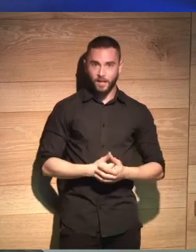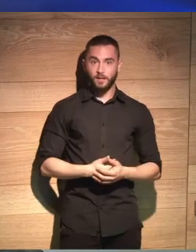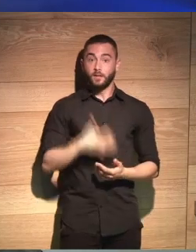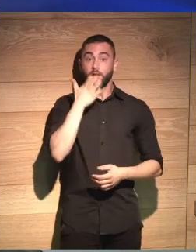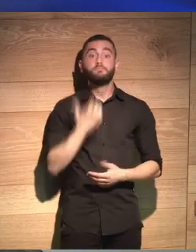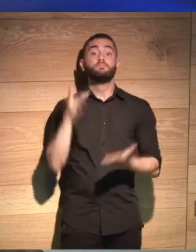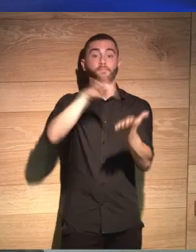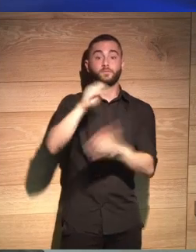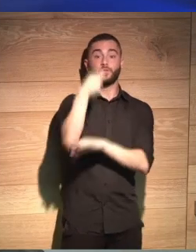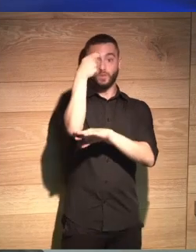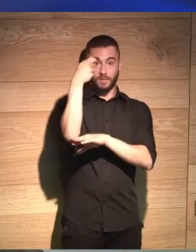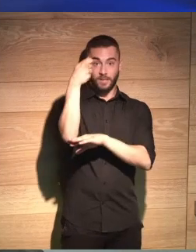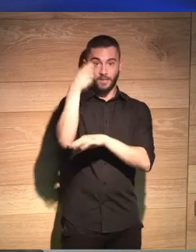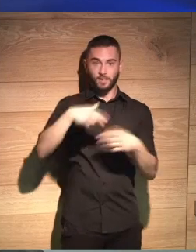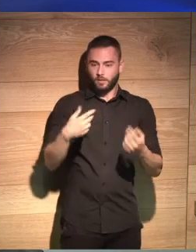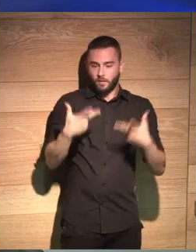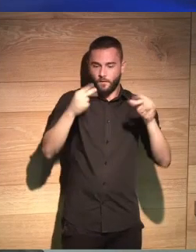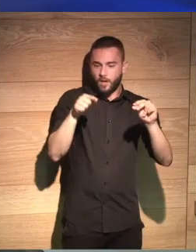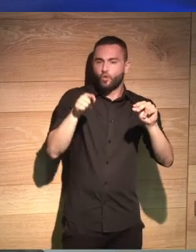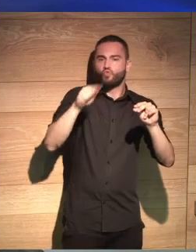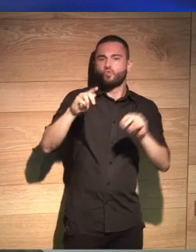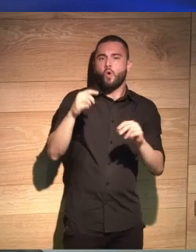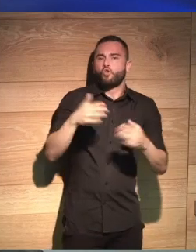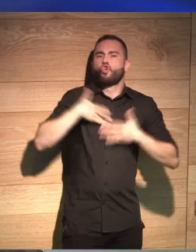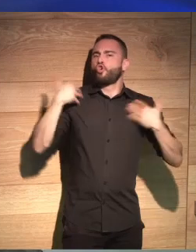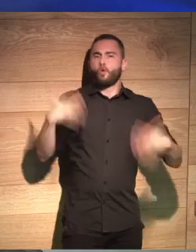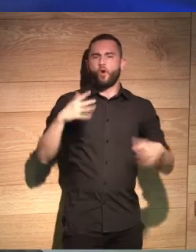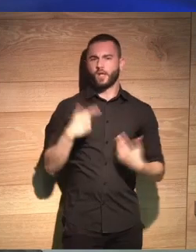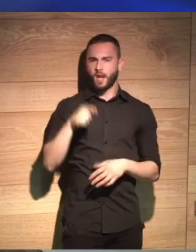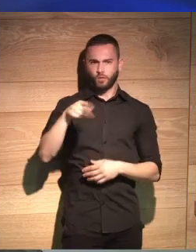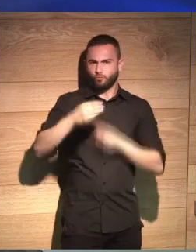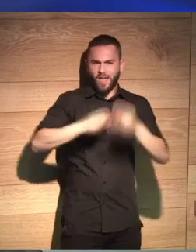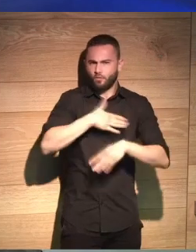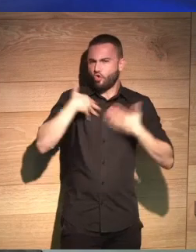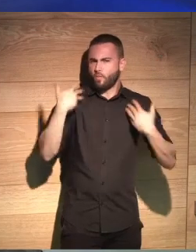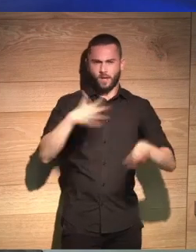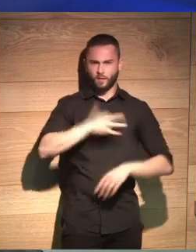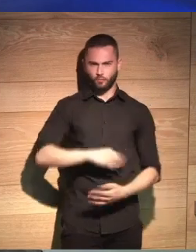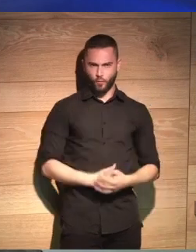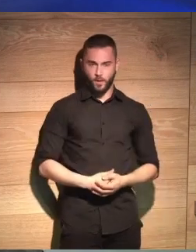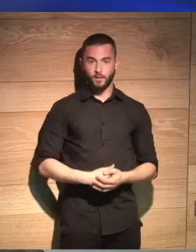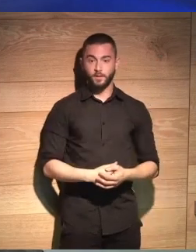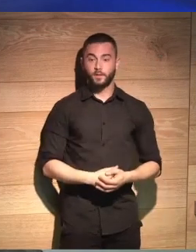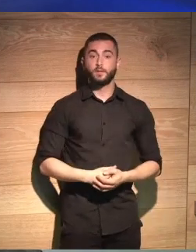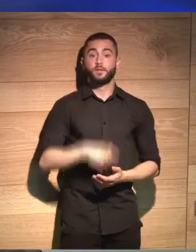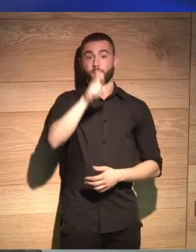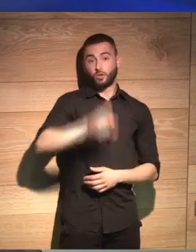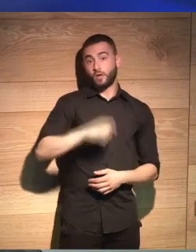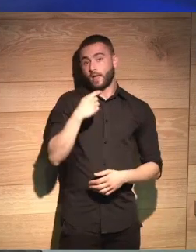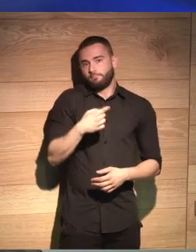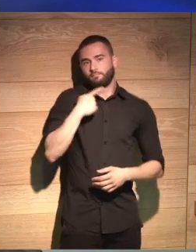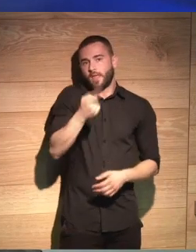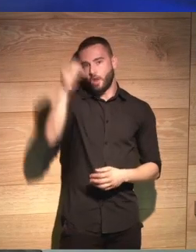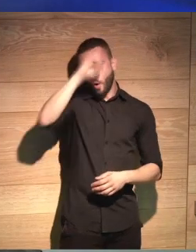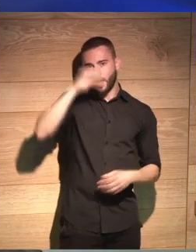aquel punto, el final es tuyo, tú puedes hacer lo que quieras ahí. Y alguien te dice, hombre, que quizás habría puesto otra cosa,